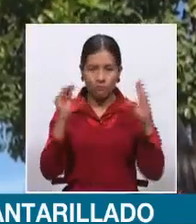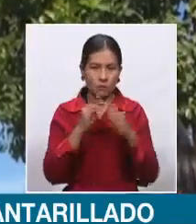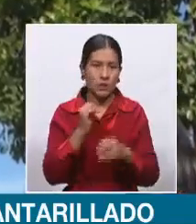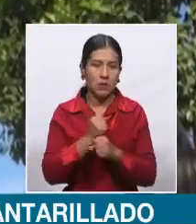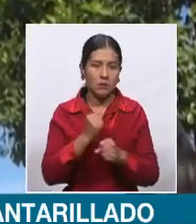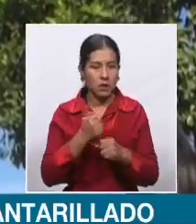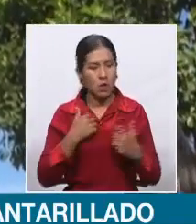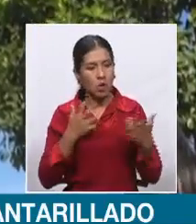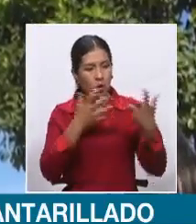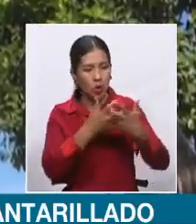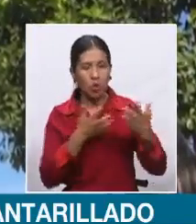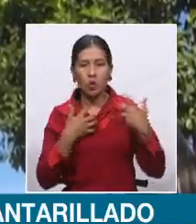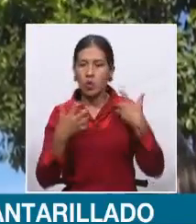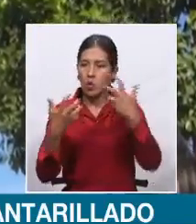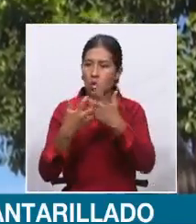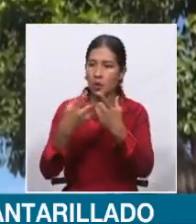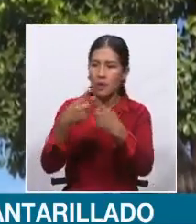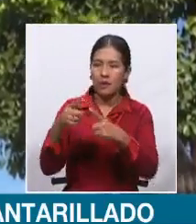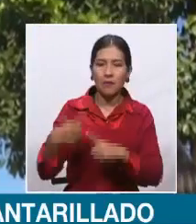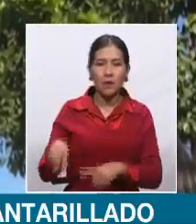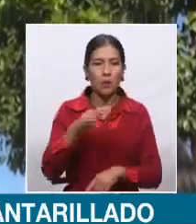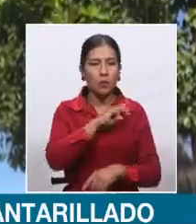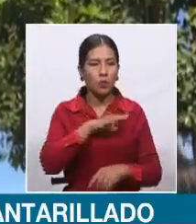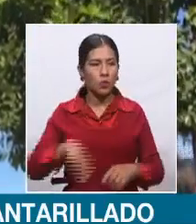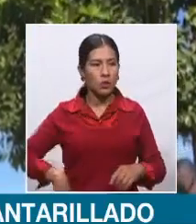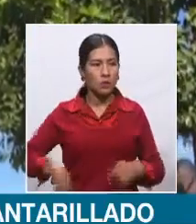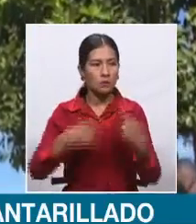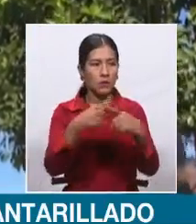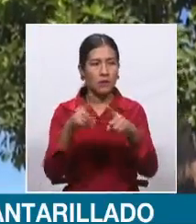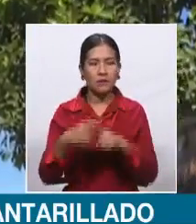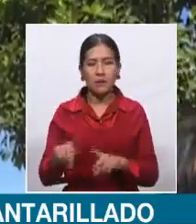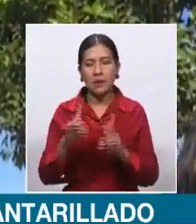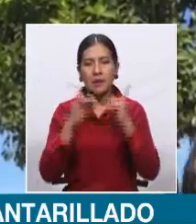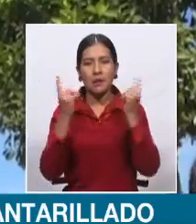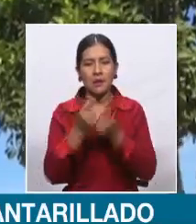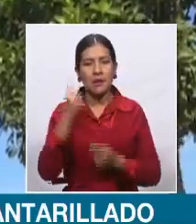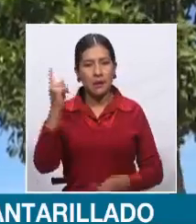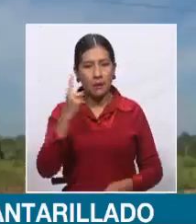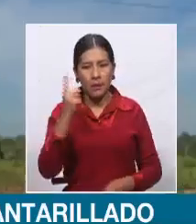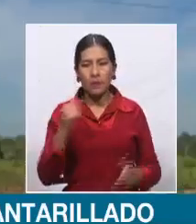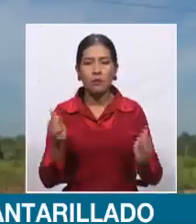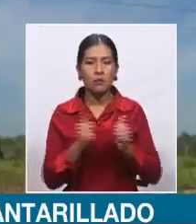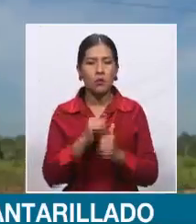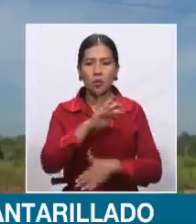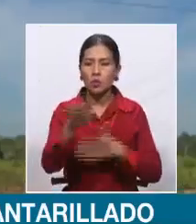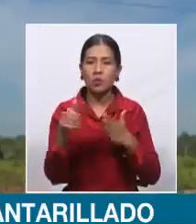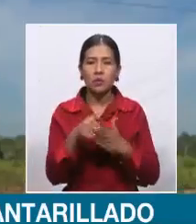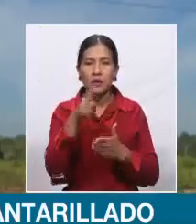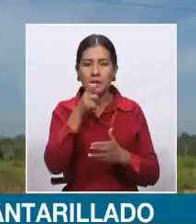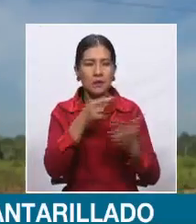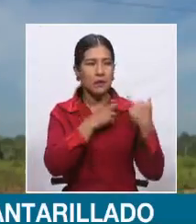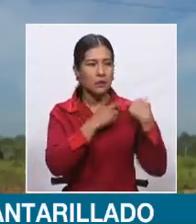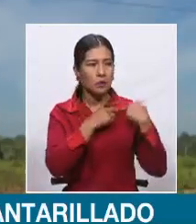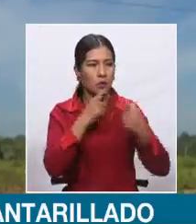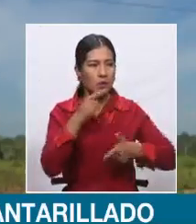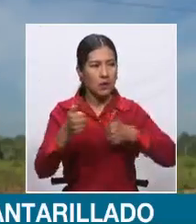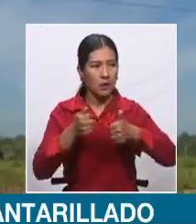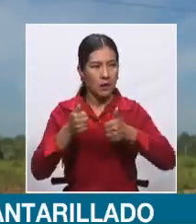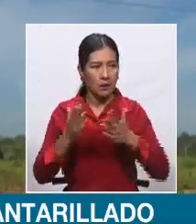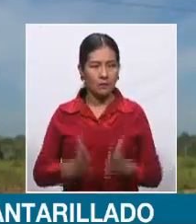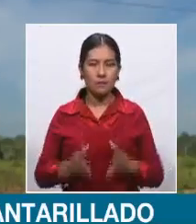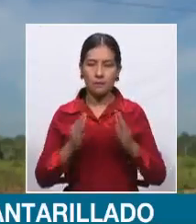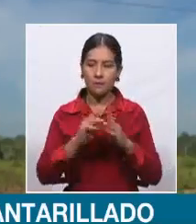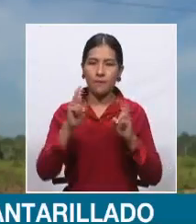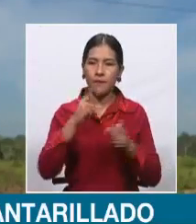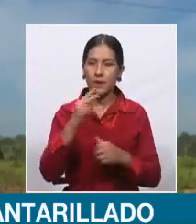en coordinación con los gobiernos municipales, con los gobiernos departamentales y con todos los que administran los servicios básicos a